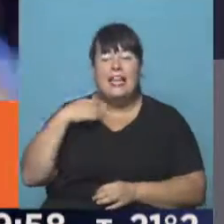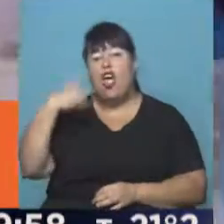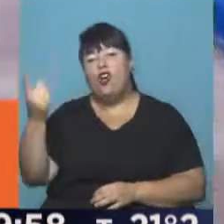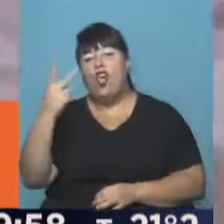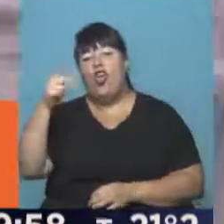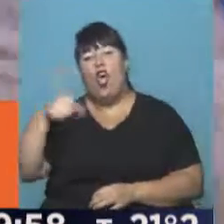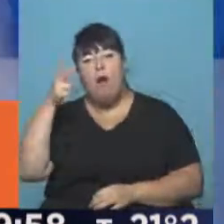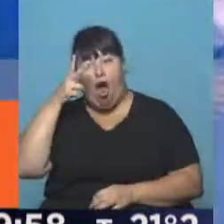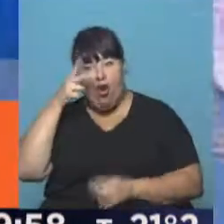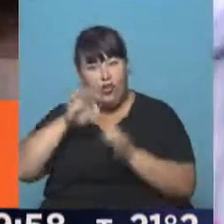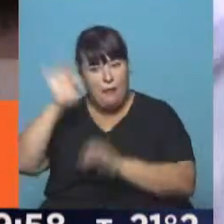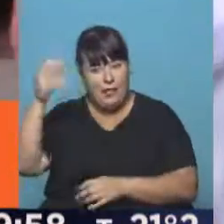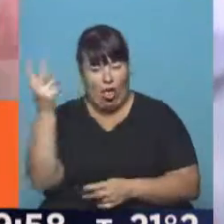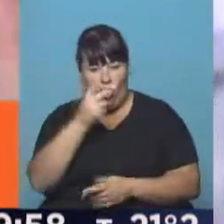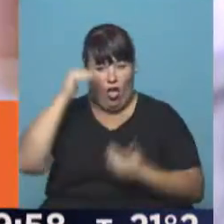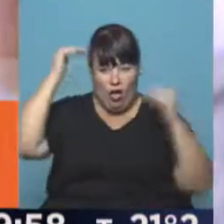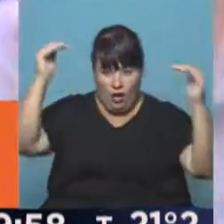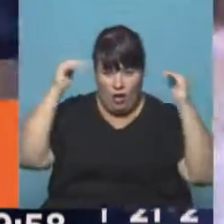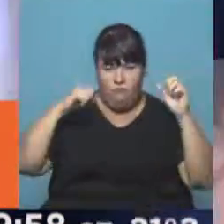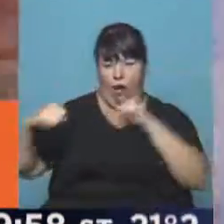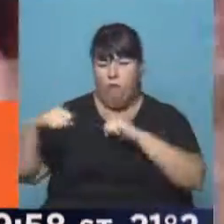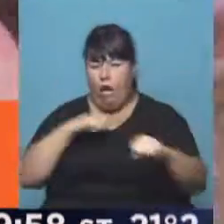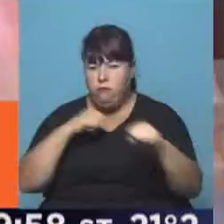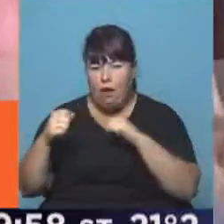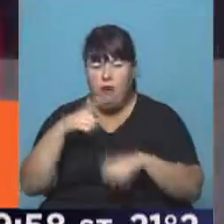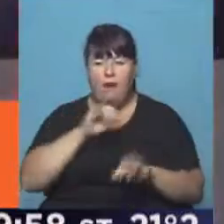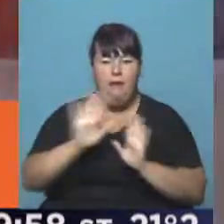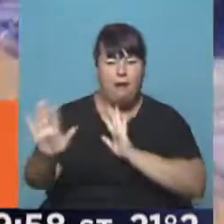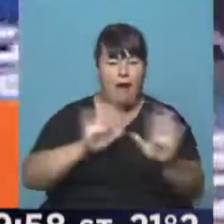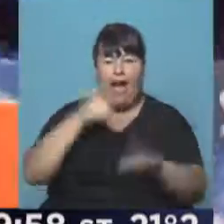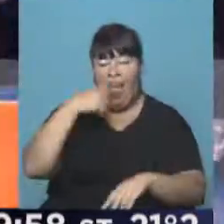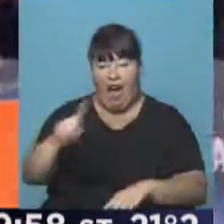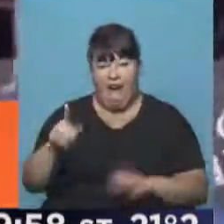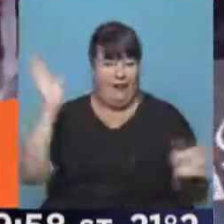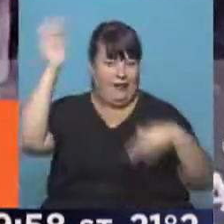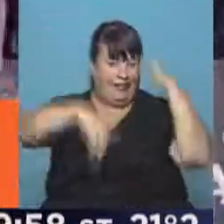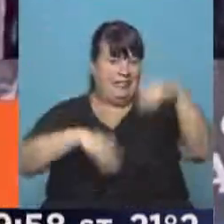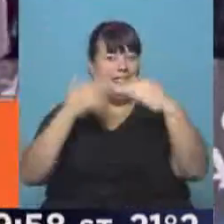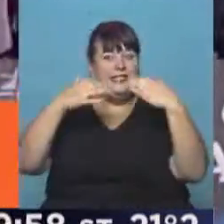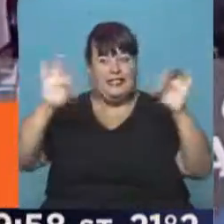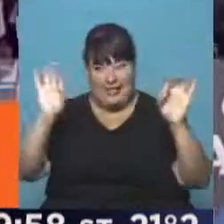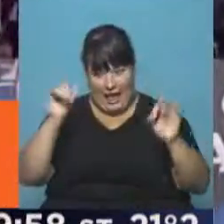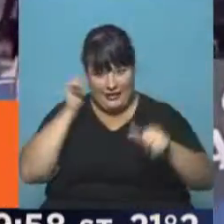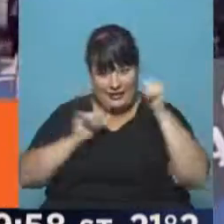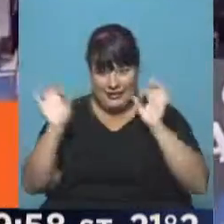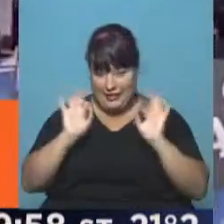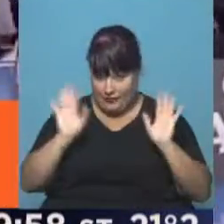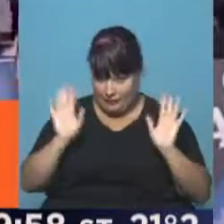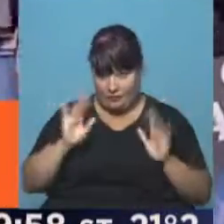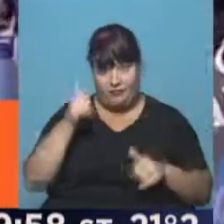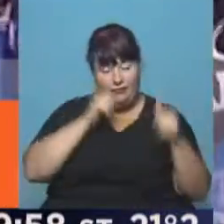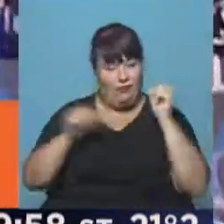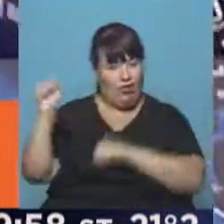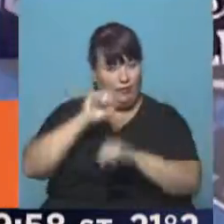metros 8 del otro basquetbolista. A los empujones, manotazos que terminaron en el aire y que por suerte terminaron no dándoselos, que no terminaron